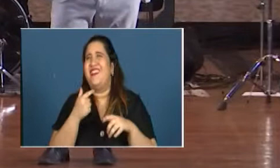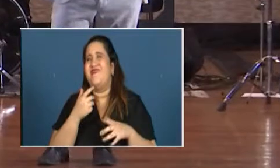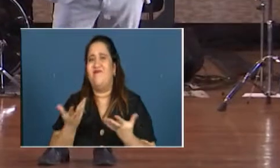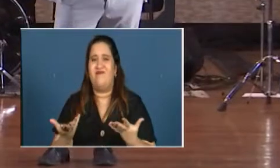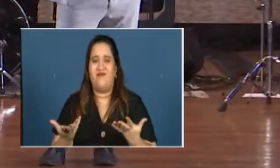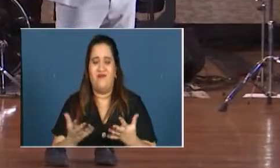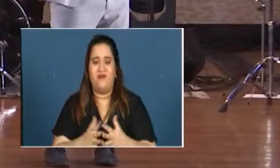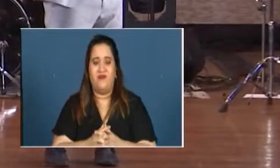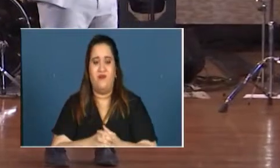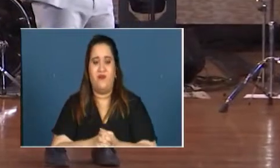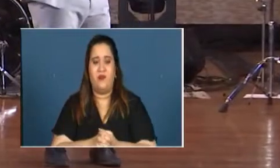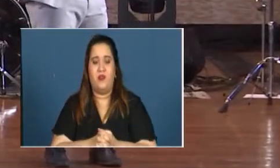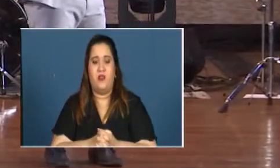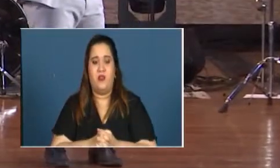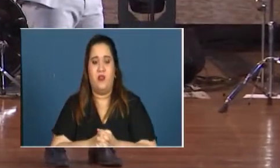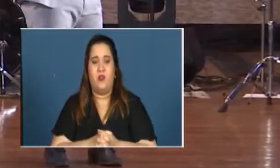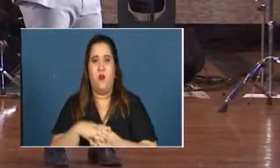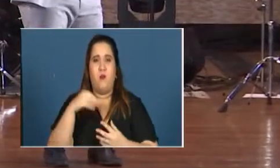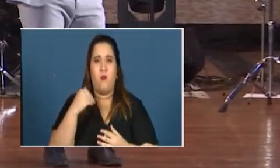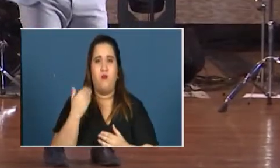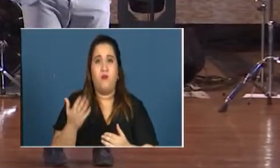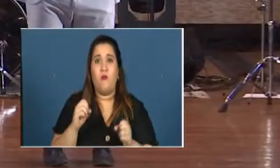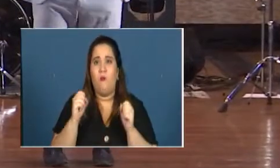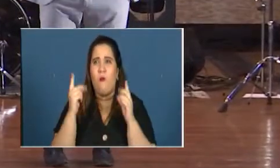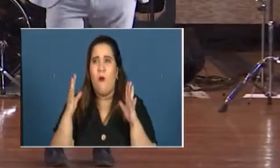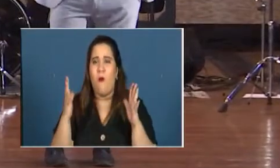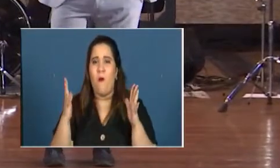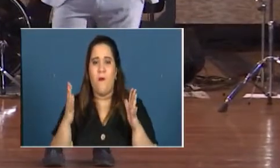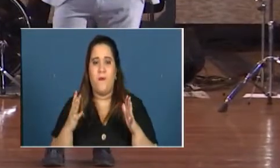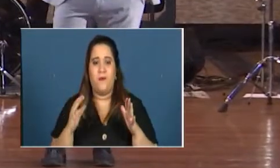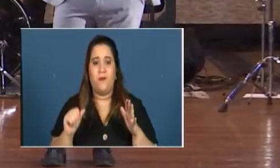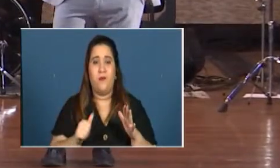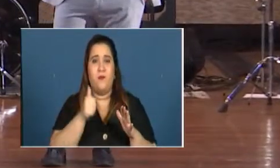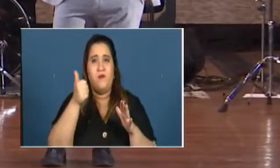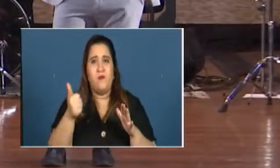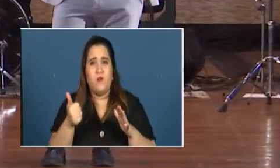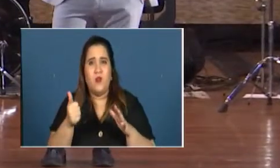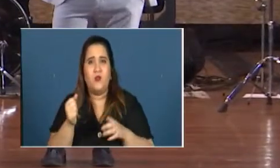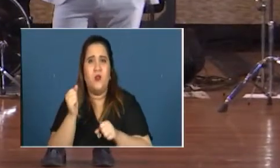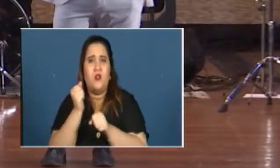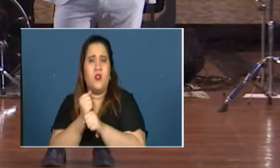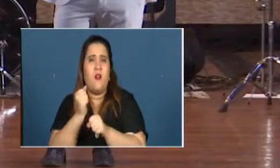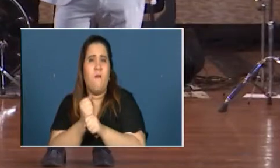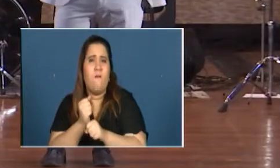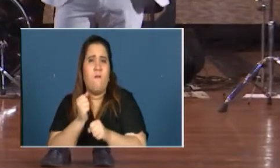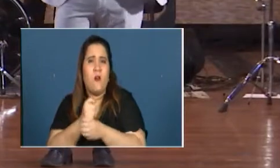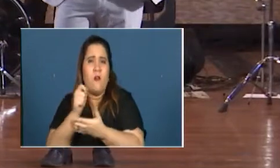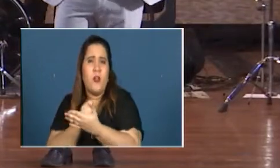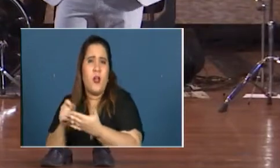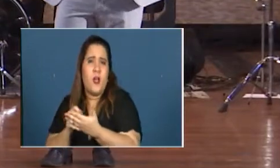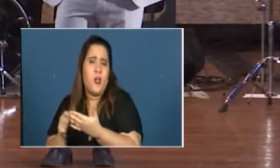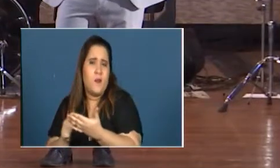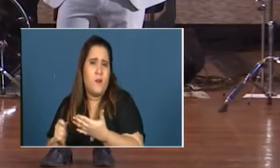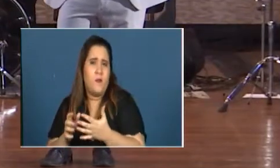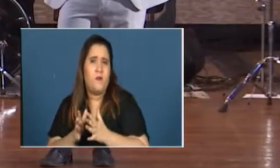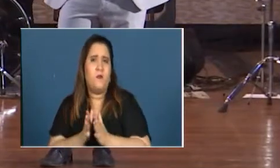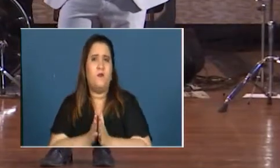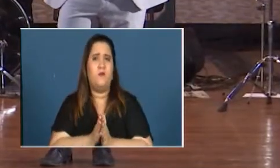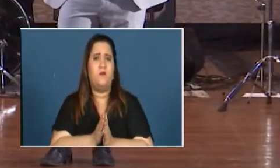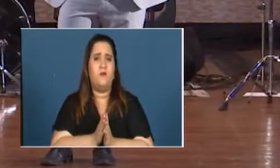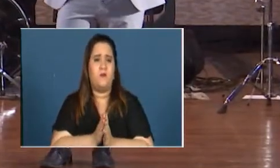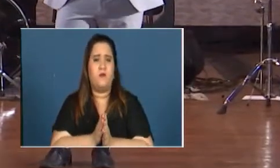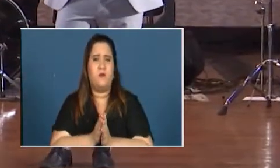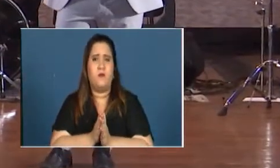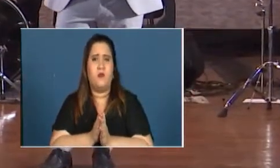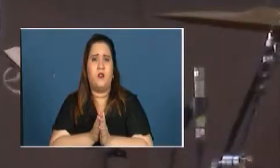que no es muy fácil nada. Otro arreglo de Orlando Libreros, pero un tema compuesto